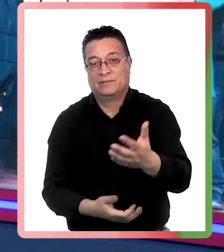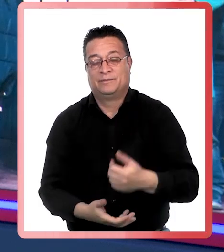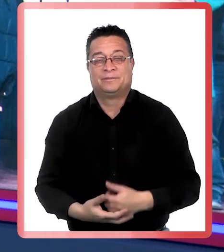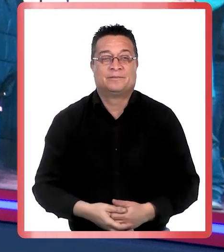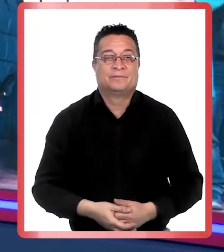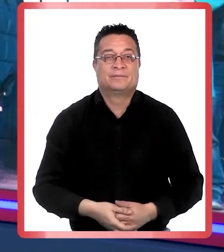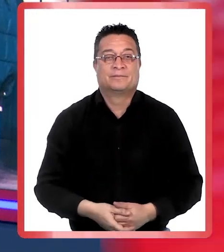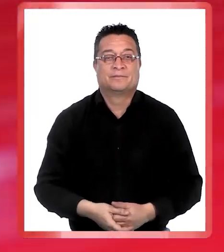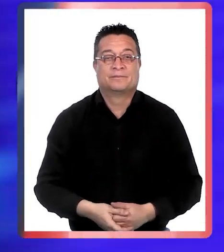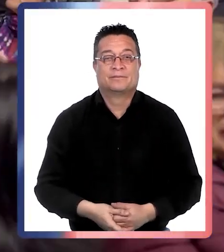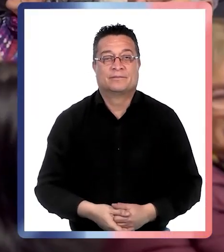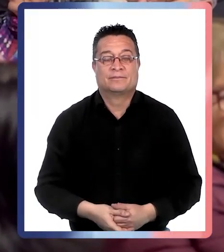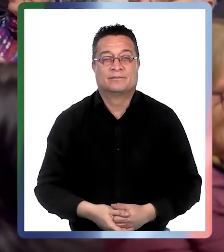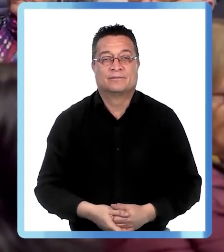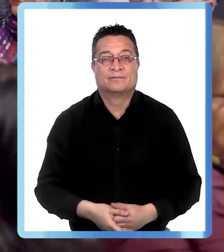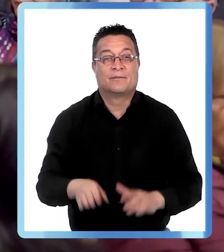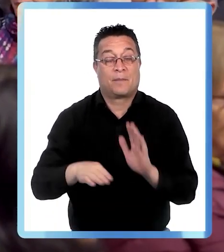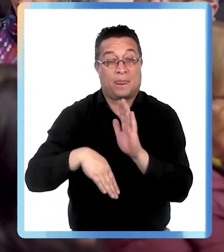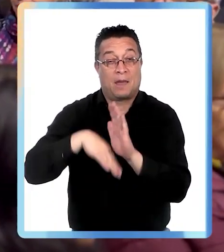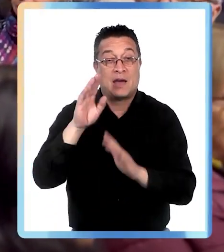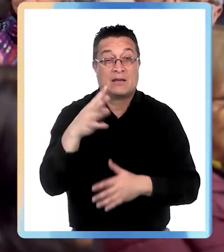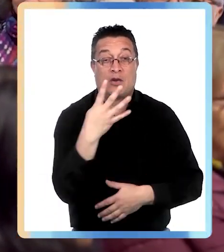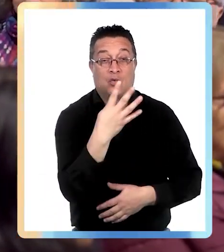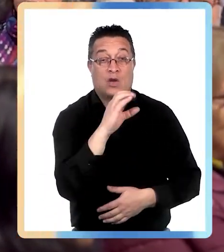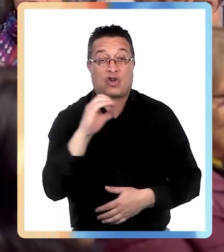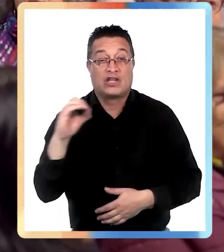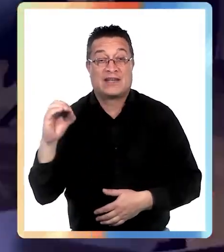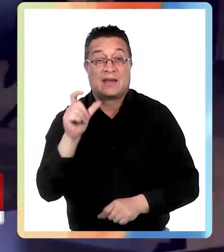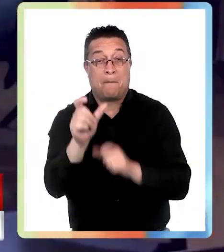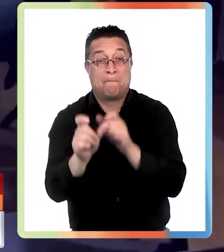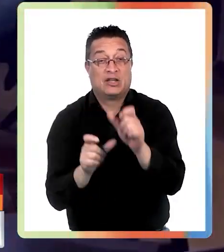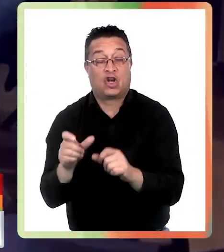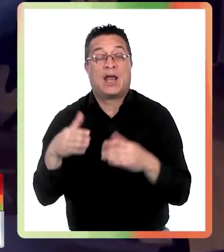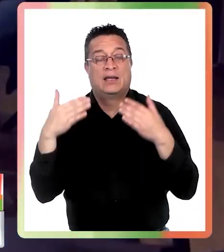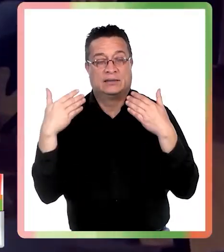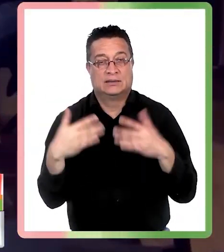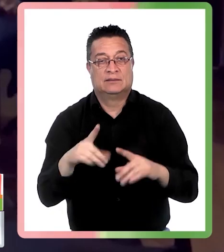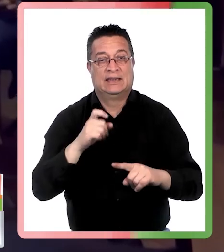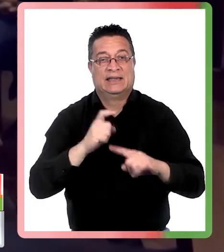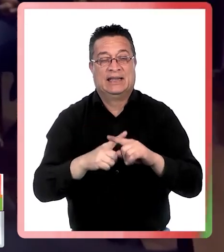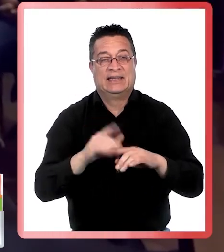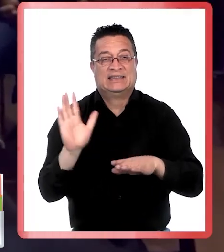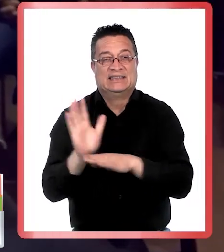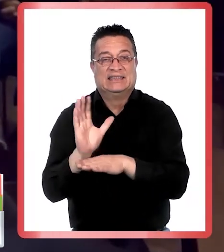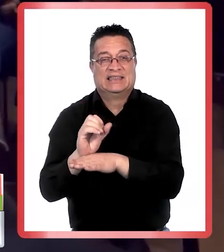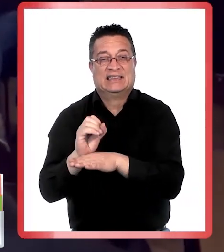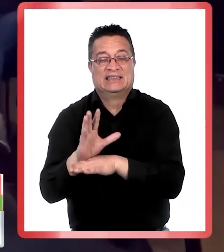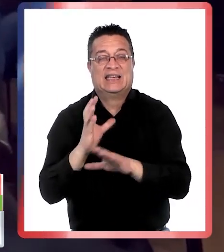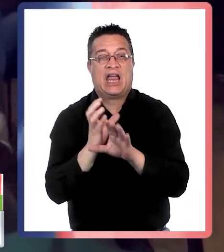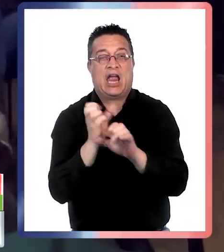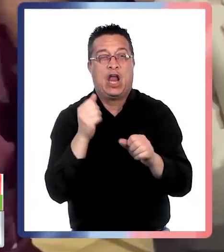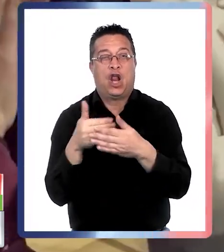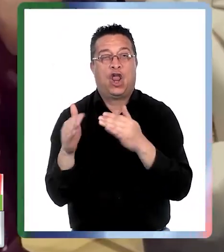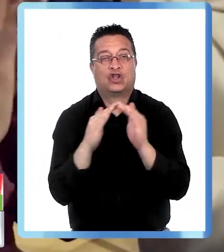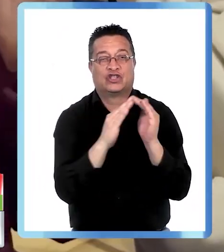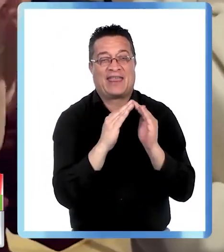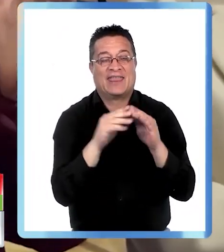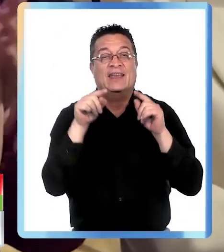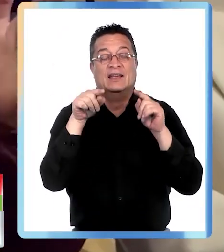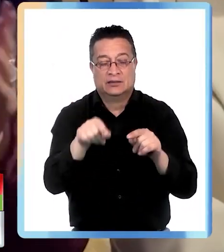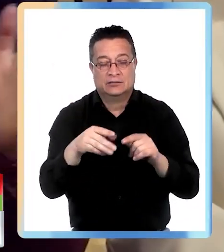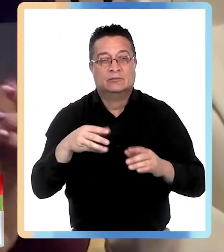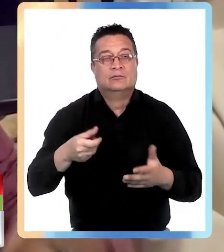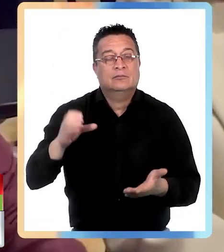todos los detalles más de 400 personas se congregaron en el ex cine de los Andes para recibir un